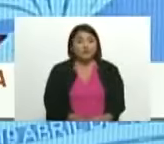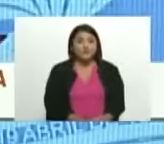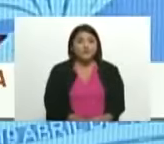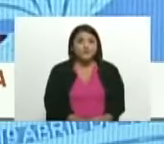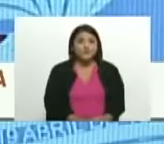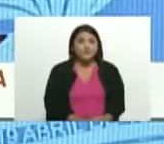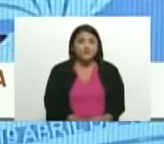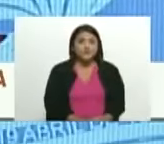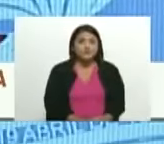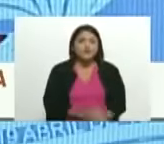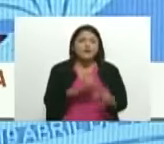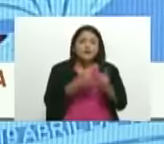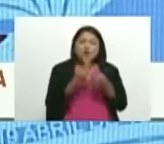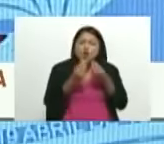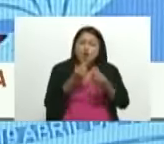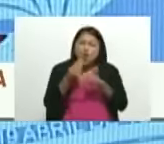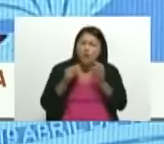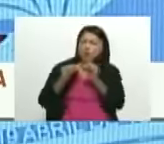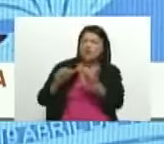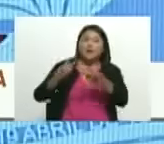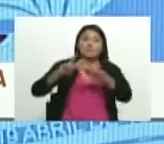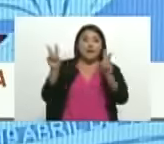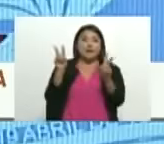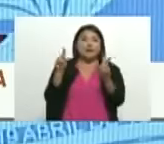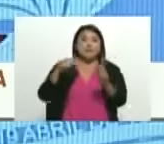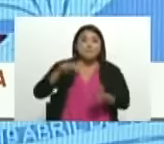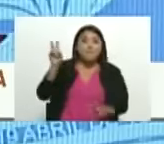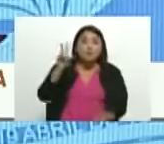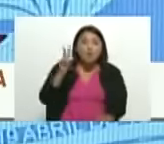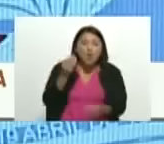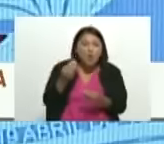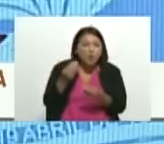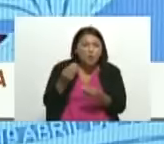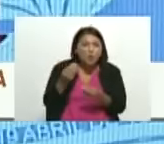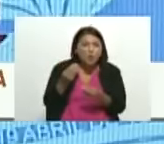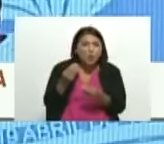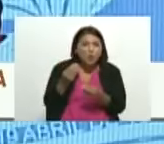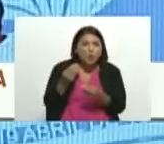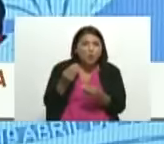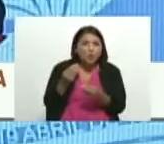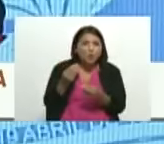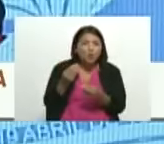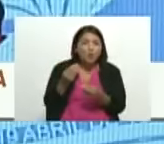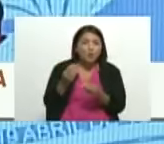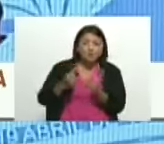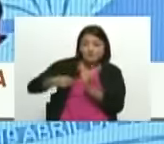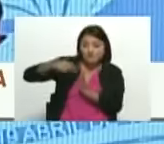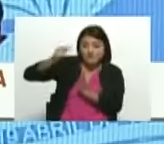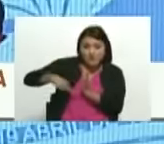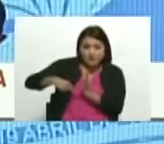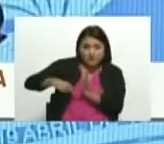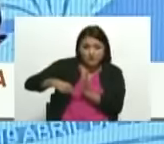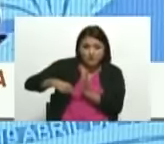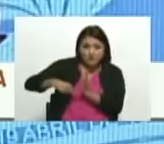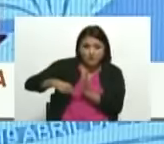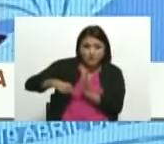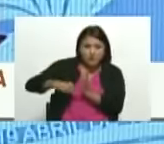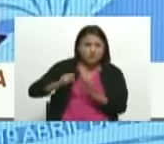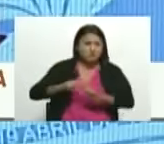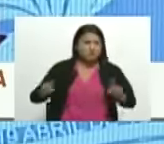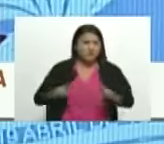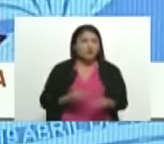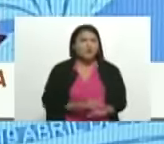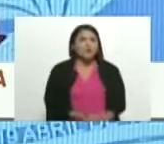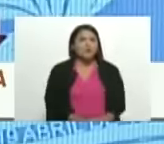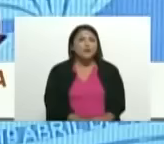¿Cómo puede preservar, cómo puede mantenerse un postulado y firmar un papel hablando de la paz cuando